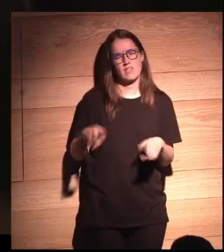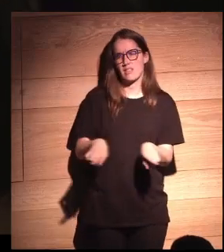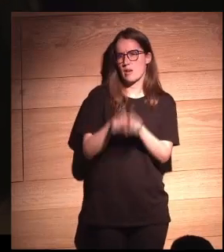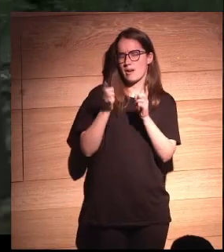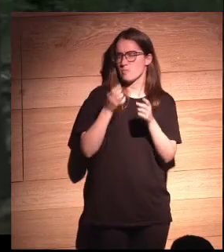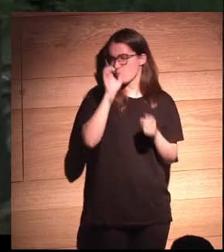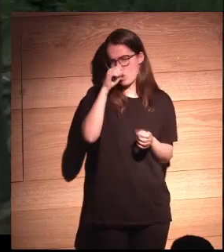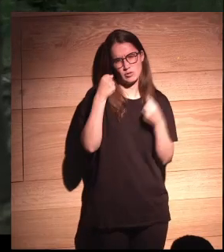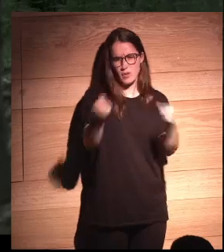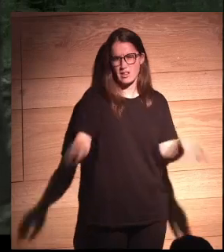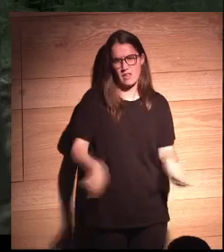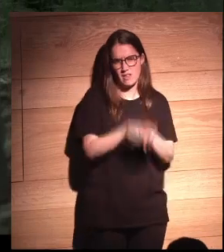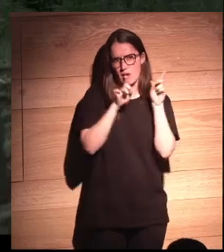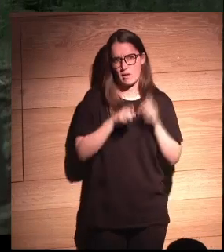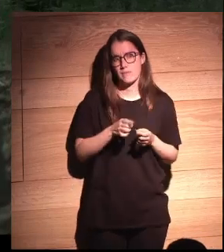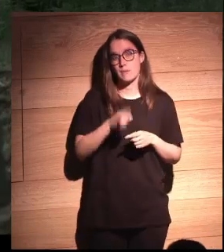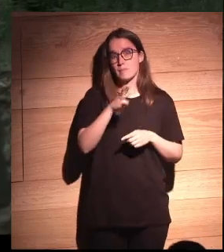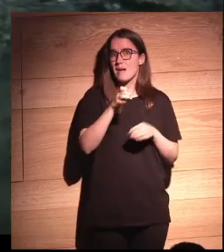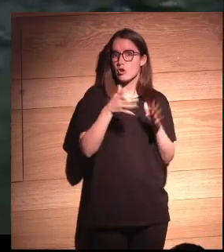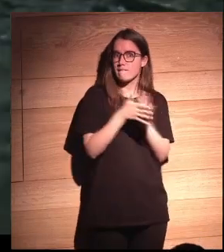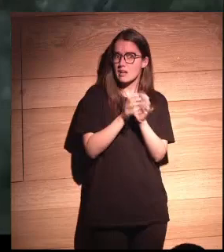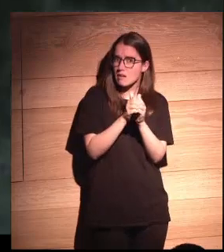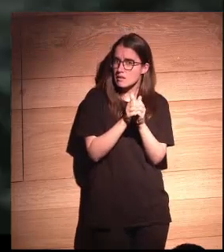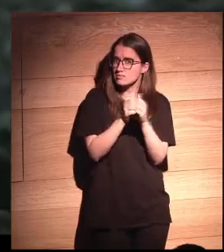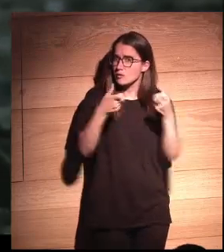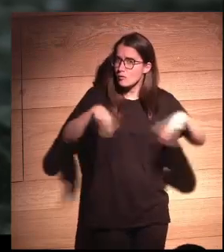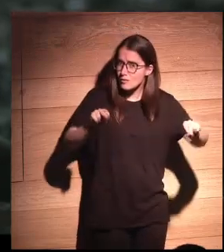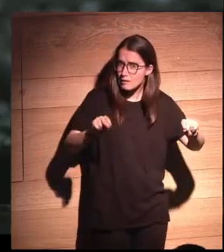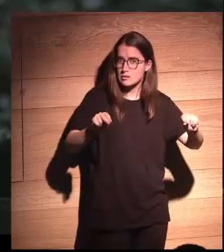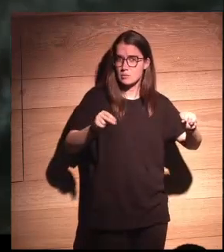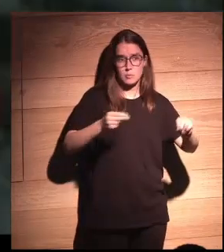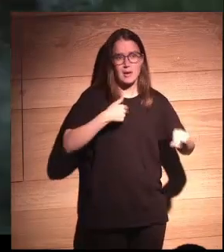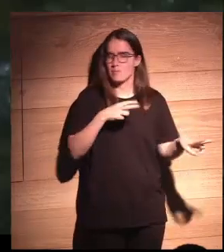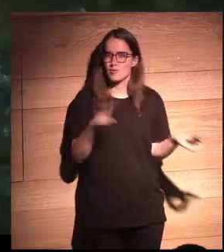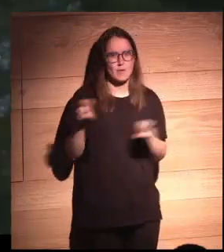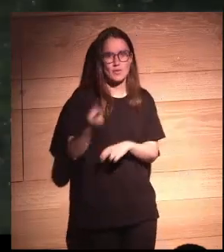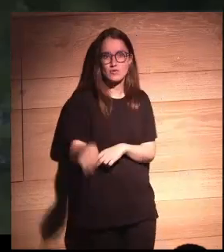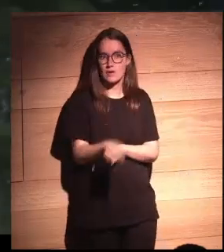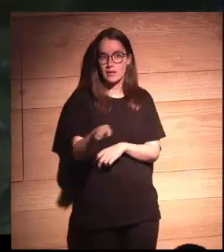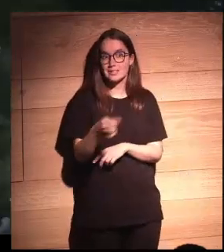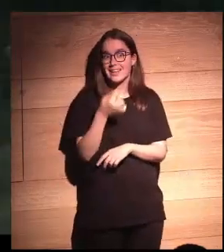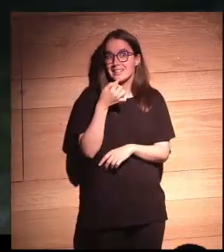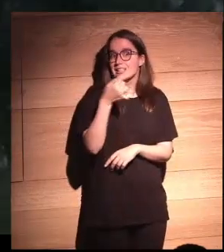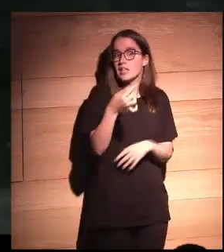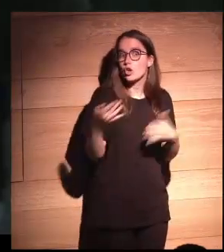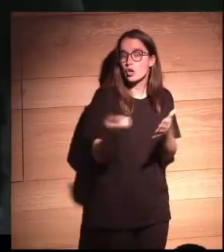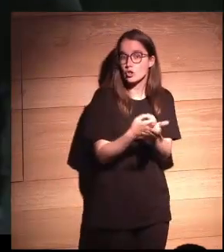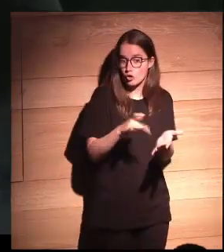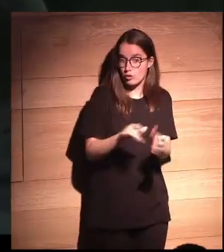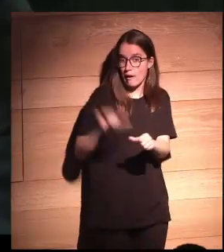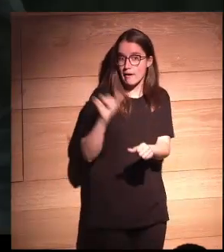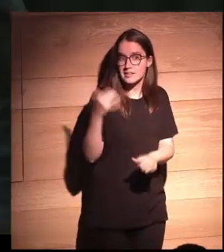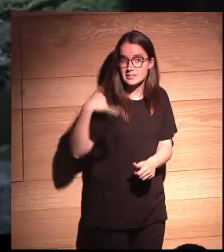estamos borrachos y ya está. Pablo, ¿me estás dejando? Pero para mí nada de eso es nuevo. ¿Y si te dijera que todo esto ya ha